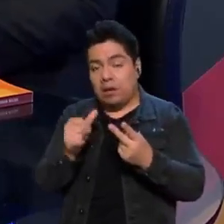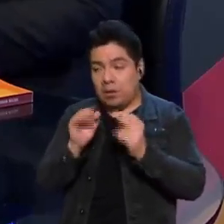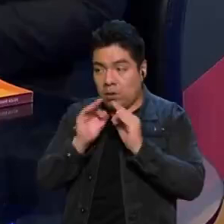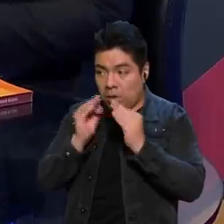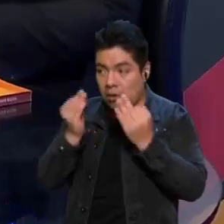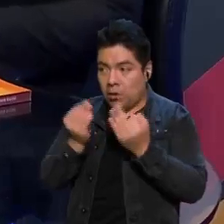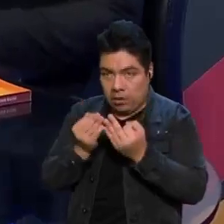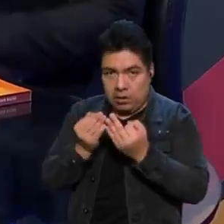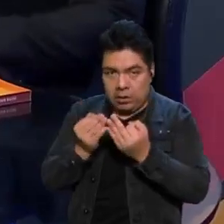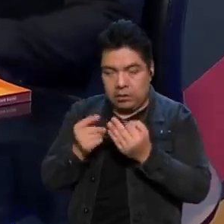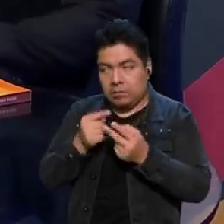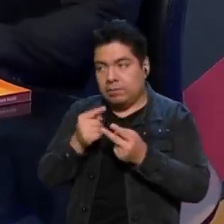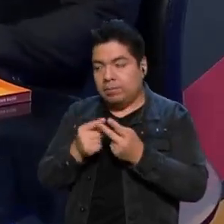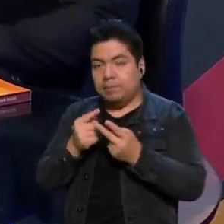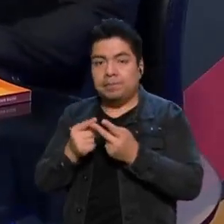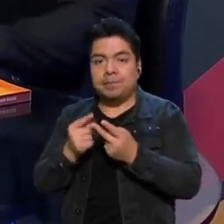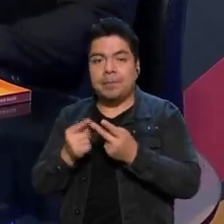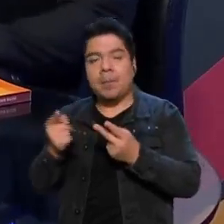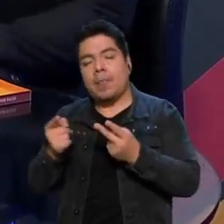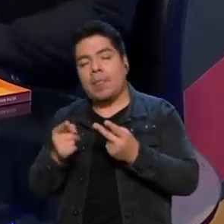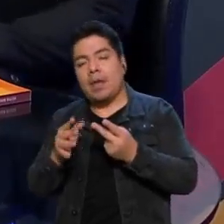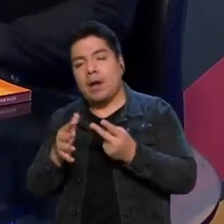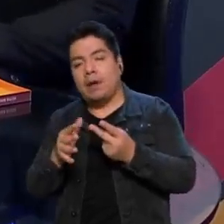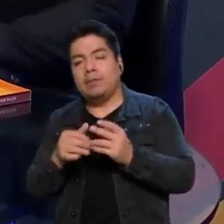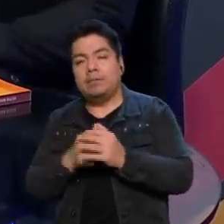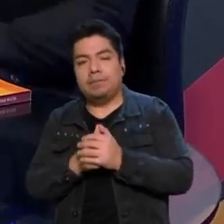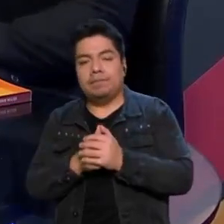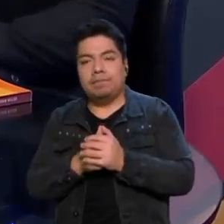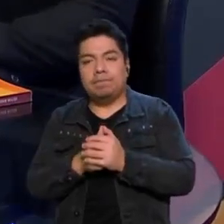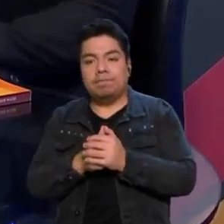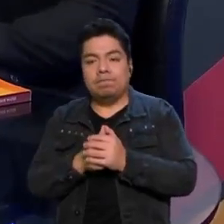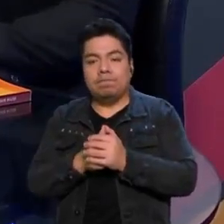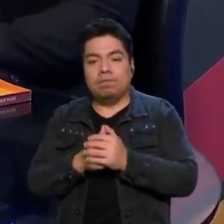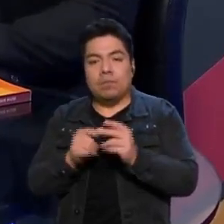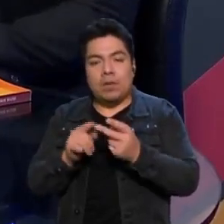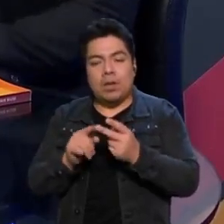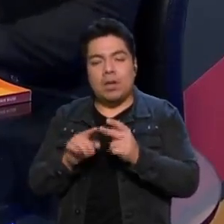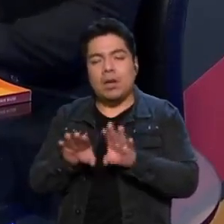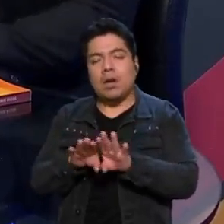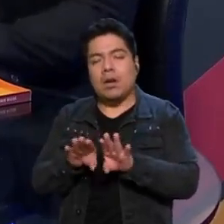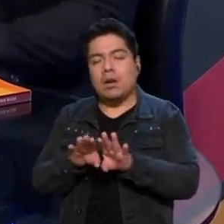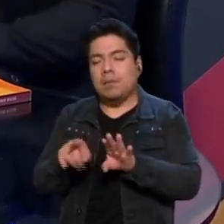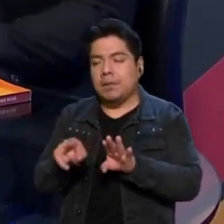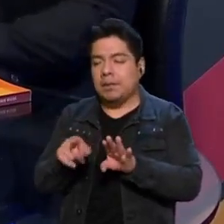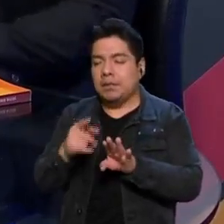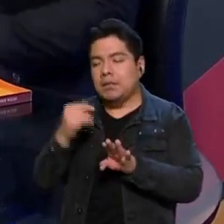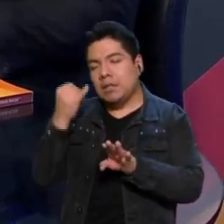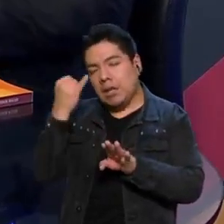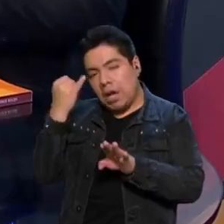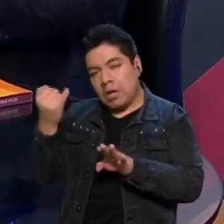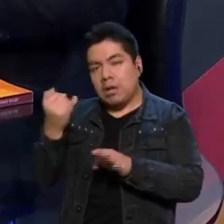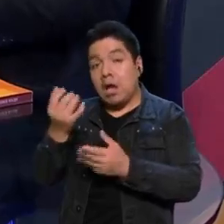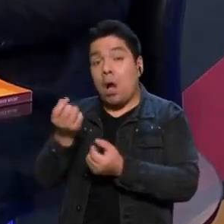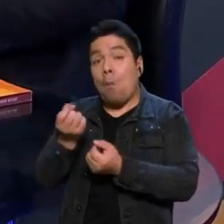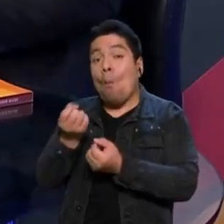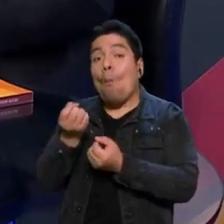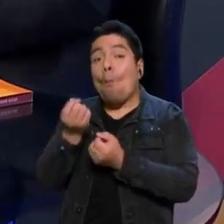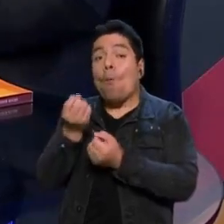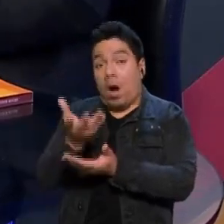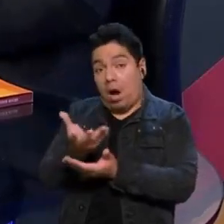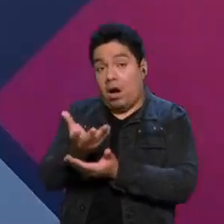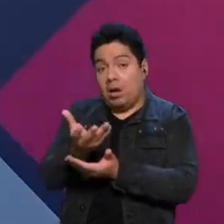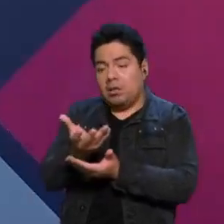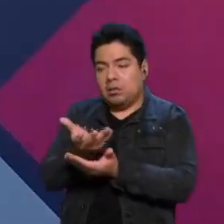o la otro, es lo que de alguna manera es esa versión poética de la realidad